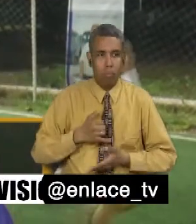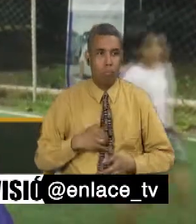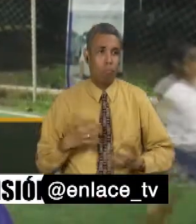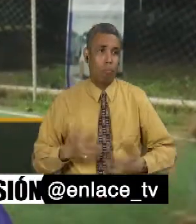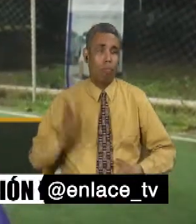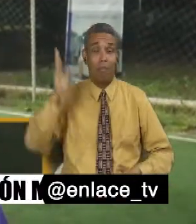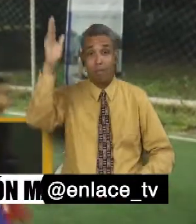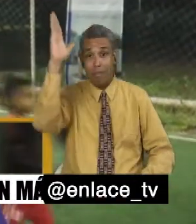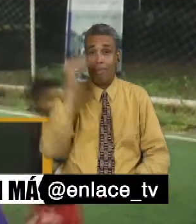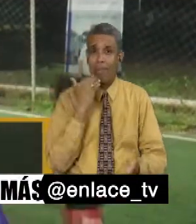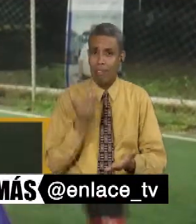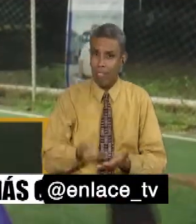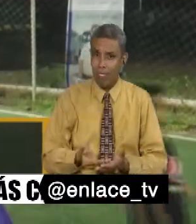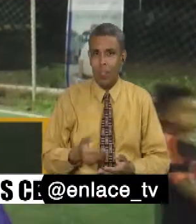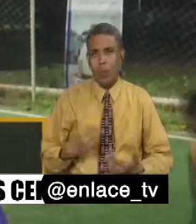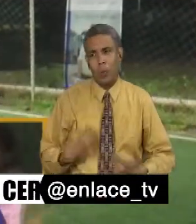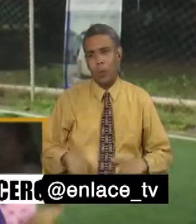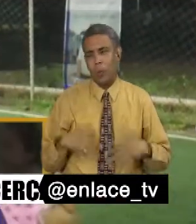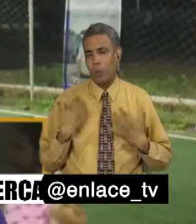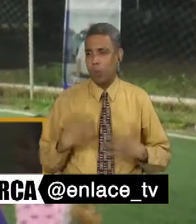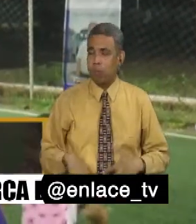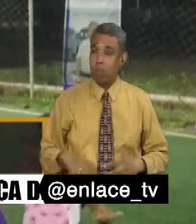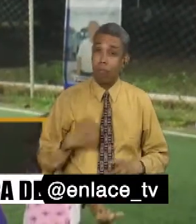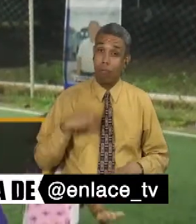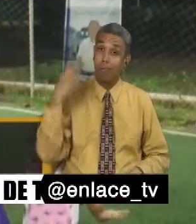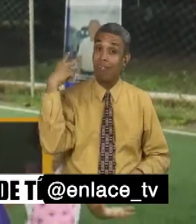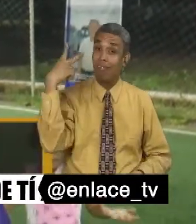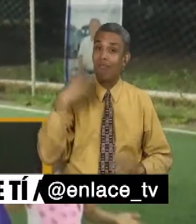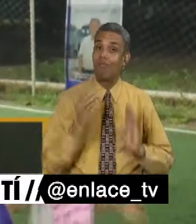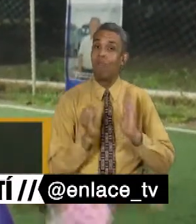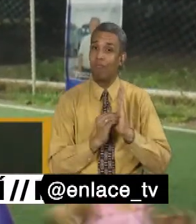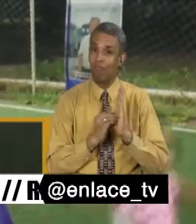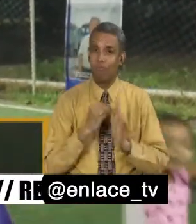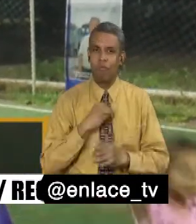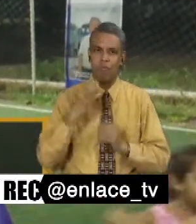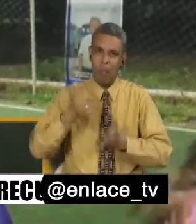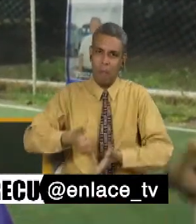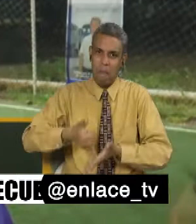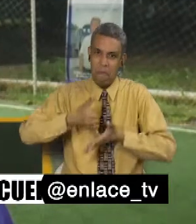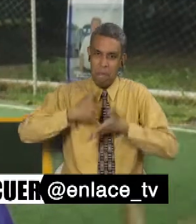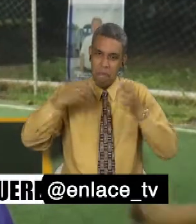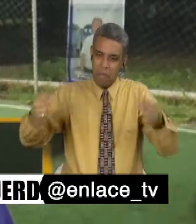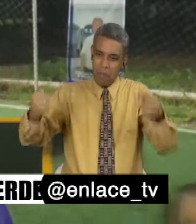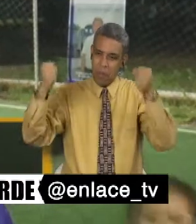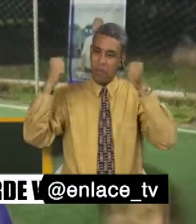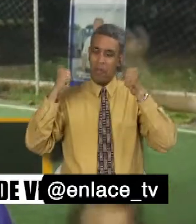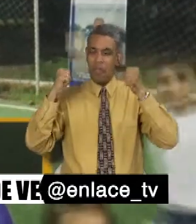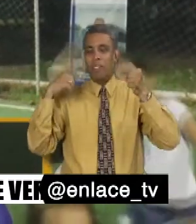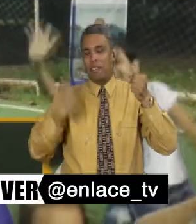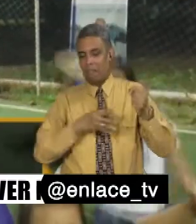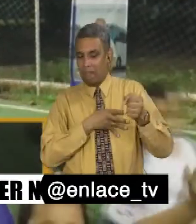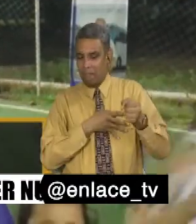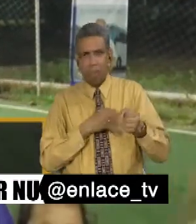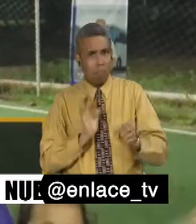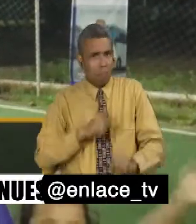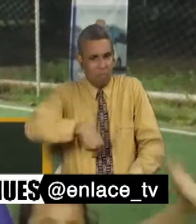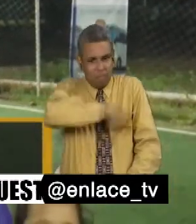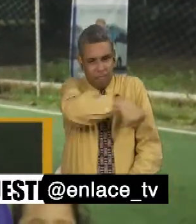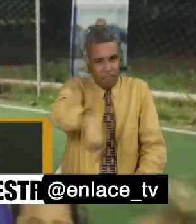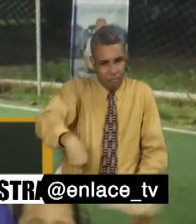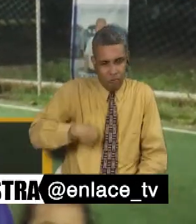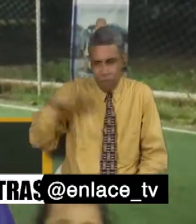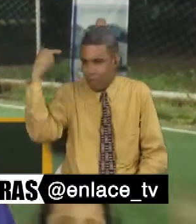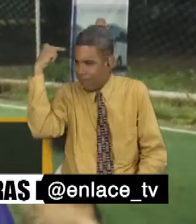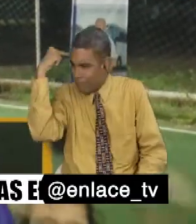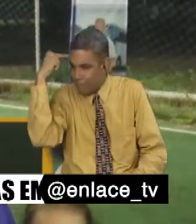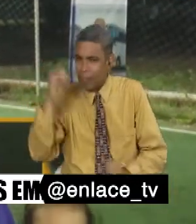que realizan acá y con el favor de Dios ya lo hemos logrado los dos. Veníamos mentalizados que teníamos que ganar o ganar, pero nos